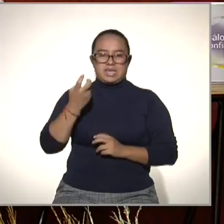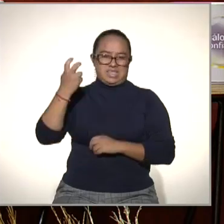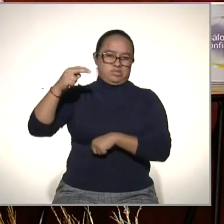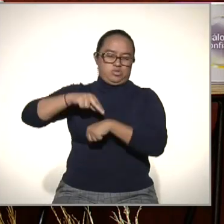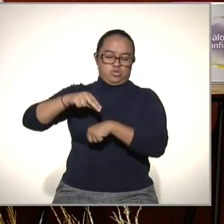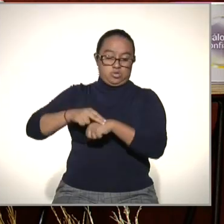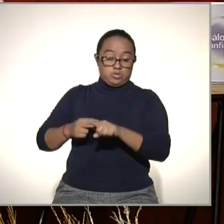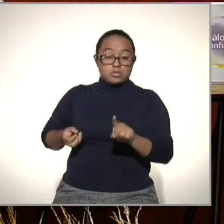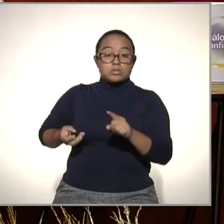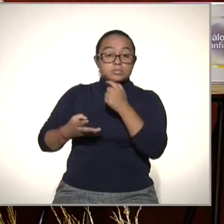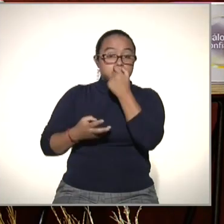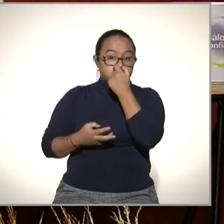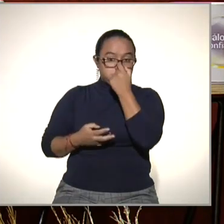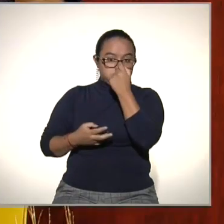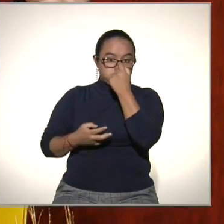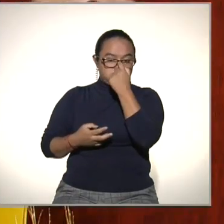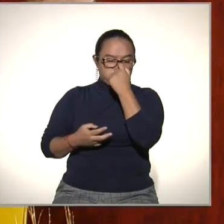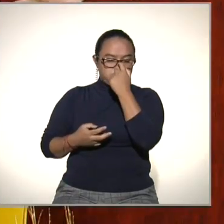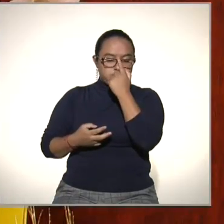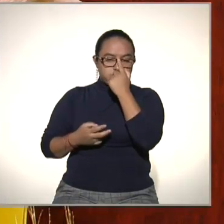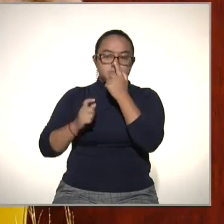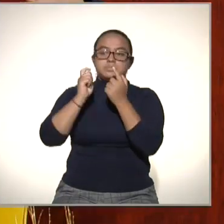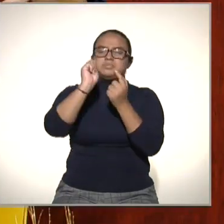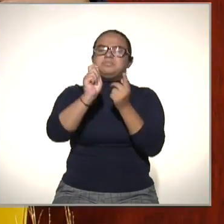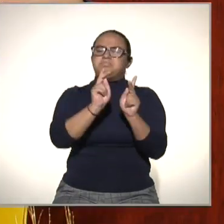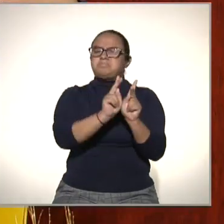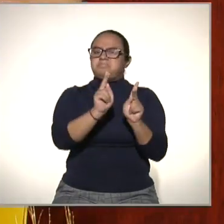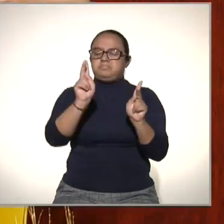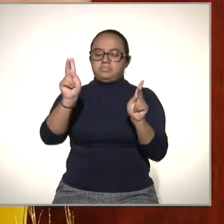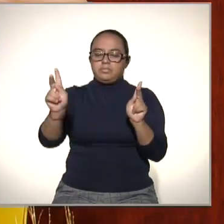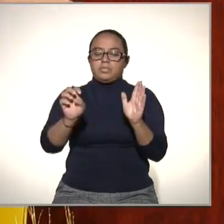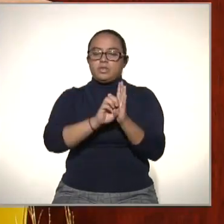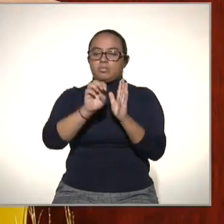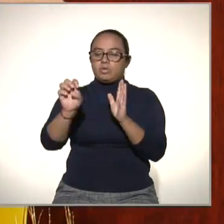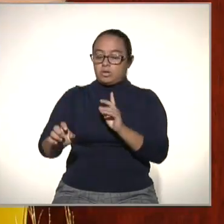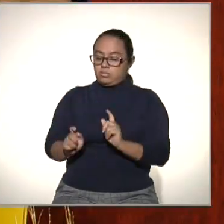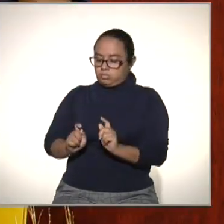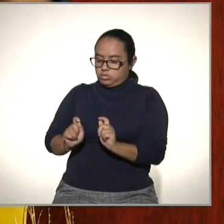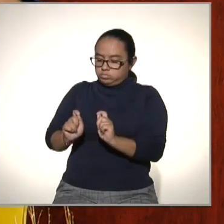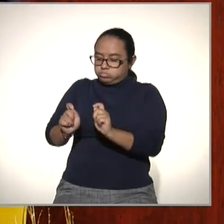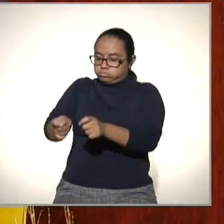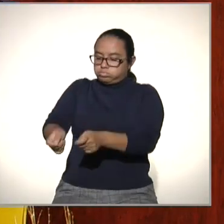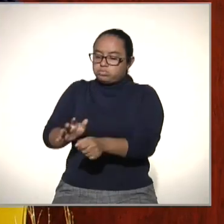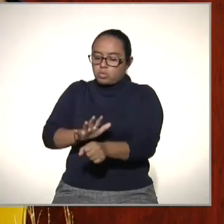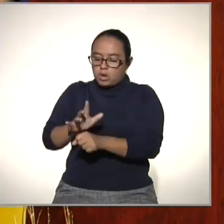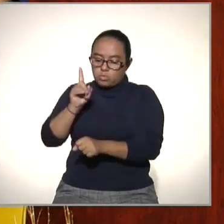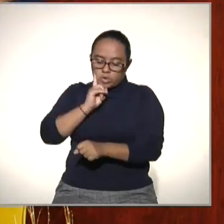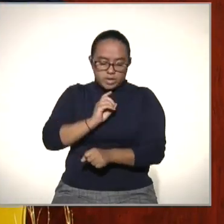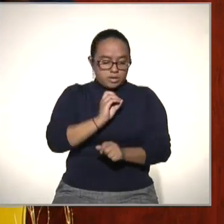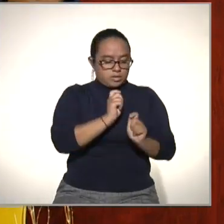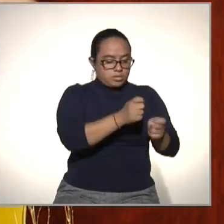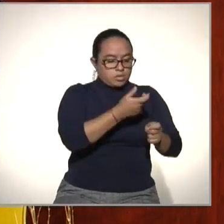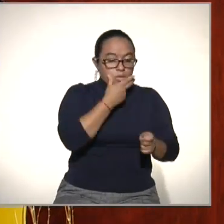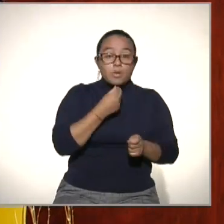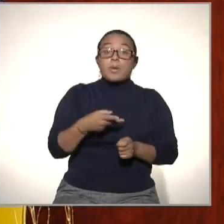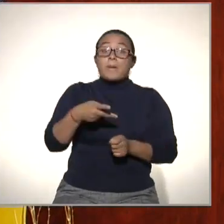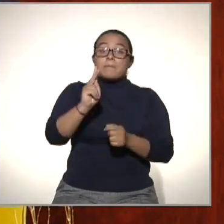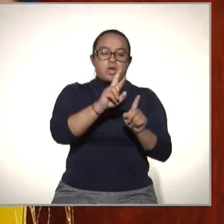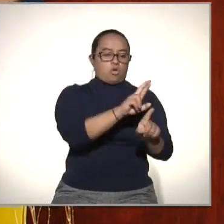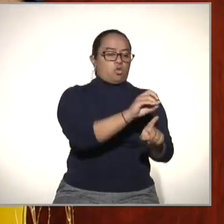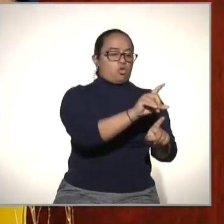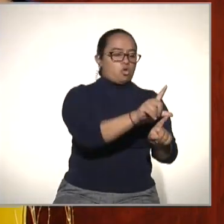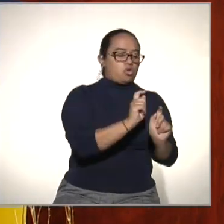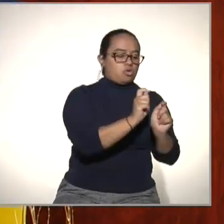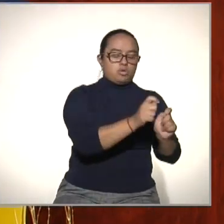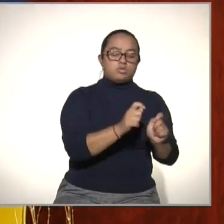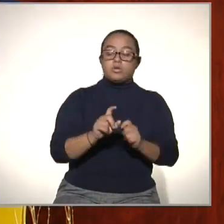médica, es equivalente, digamos, a lo que es un rol de género. Pero rol de género no es lo mismo que identidad de género.